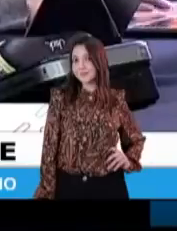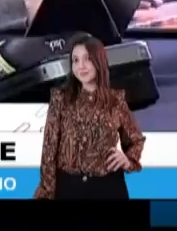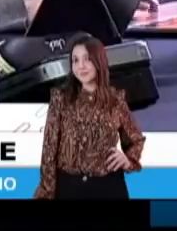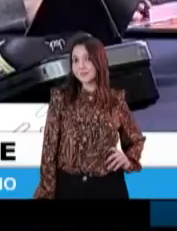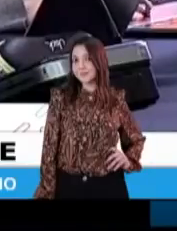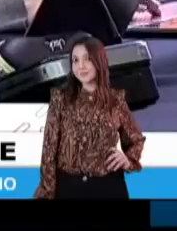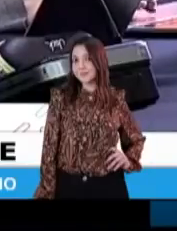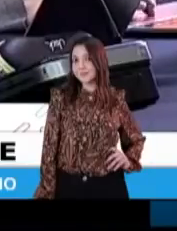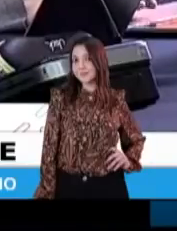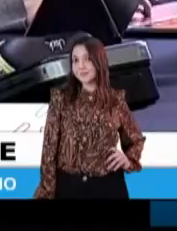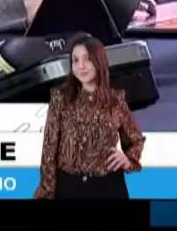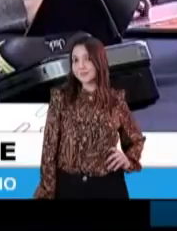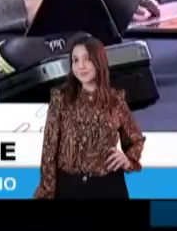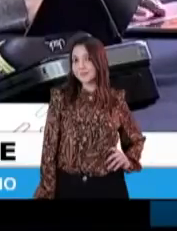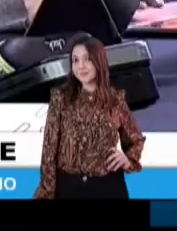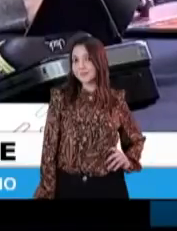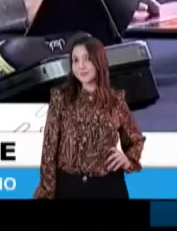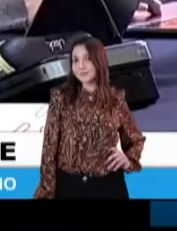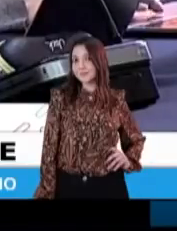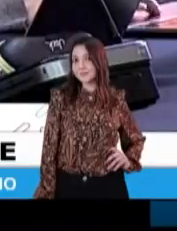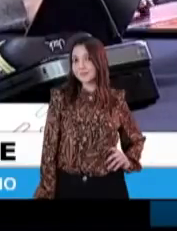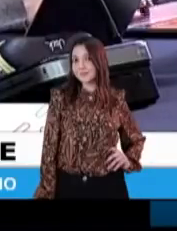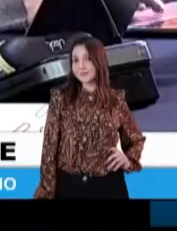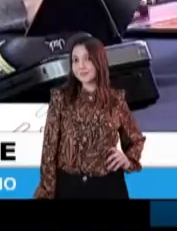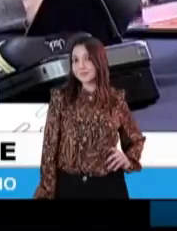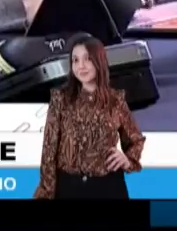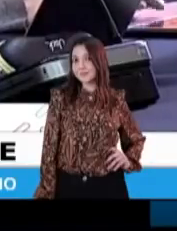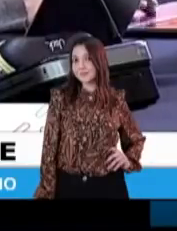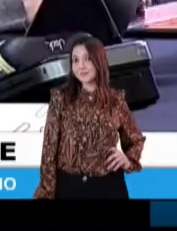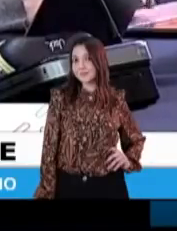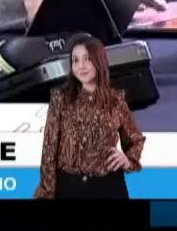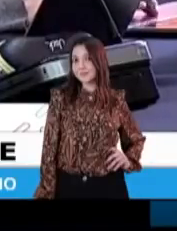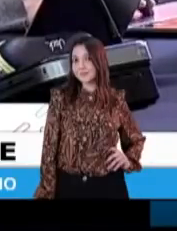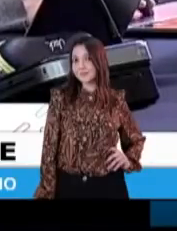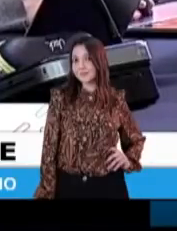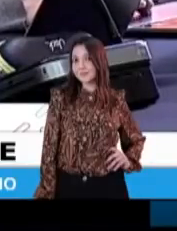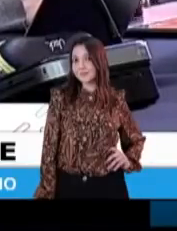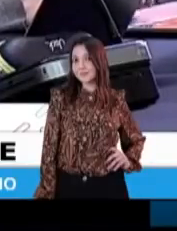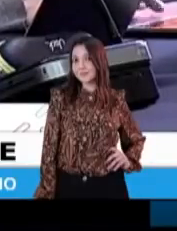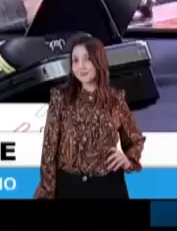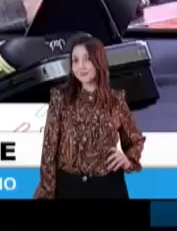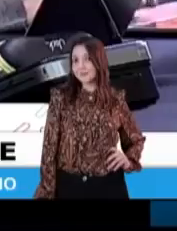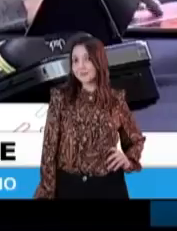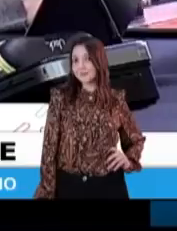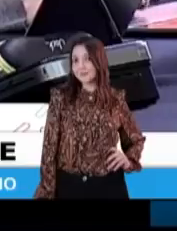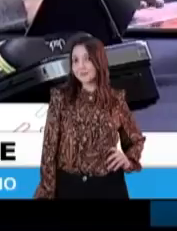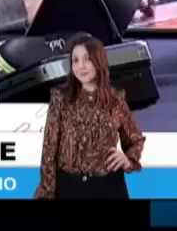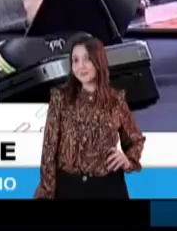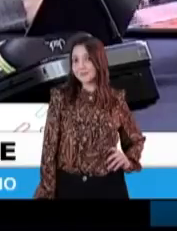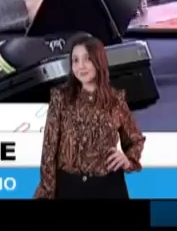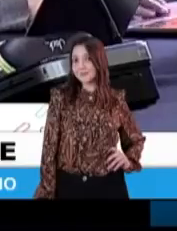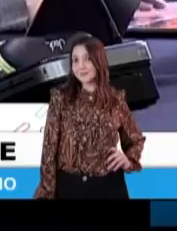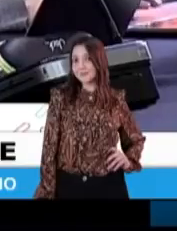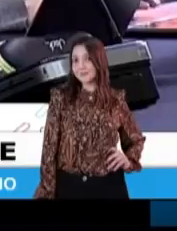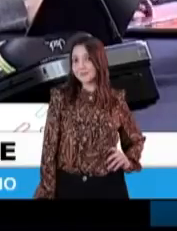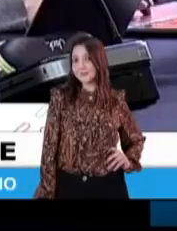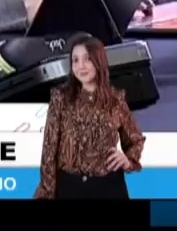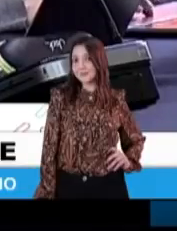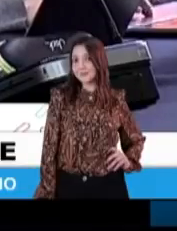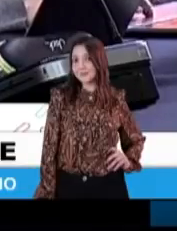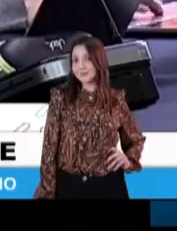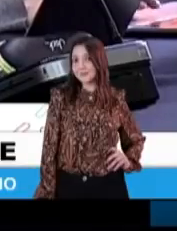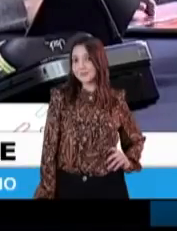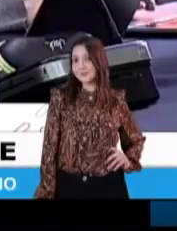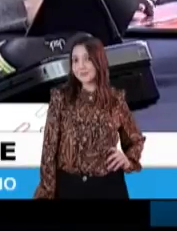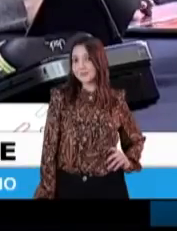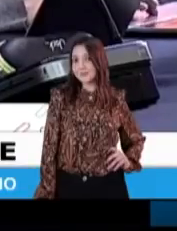de esta instancia de respecto de cómo comenzaría ya a implementarse lo que son las asambleas regionales, el Estado regional